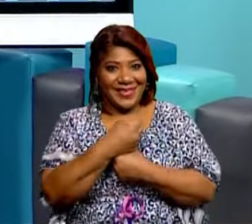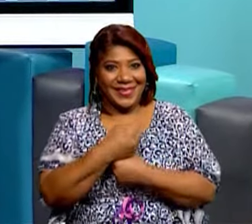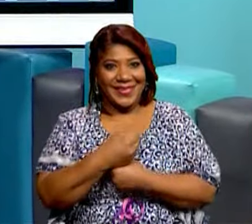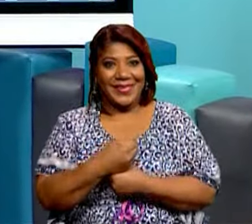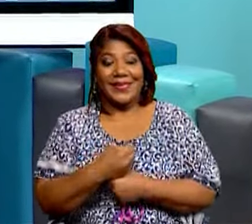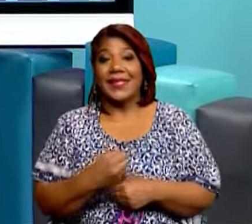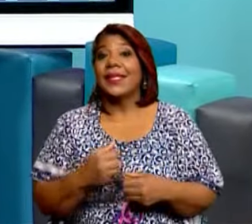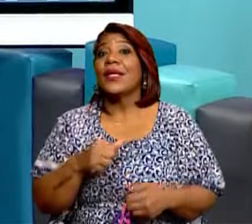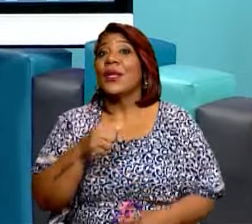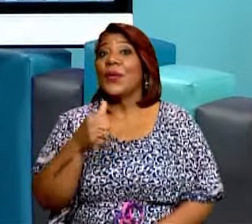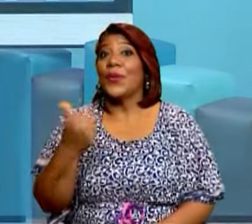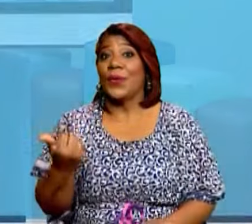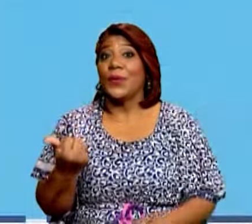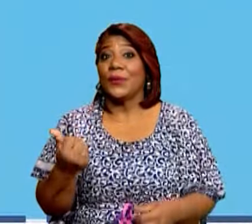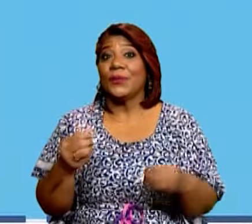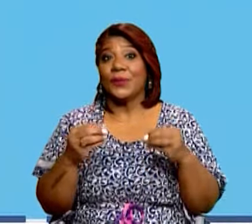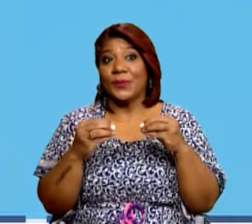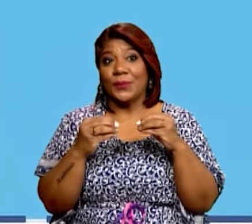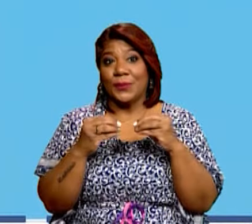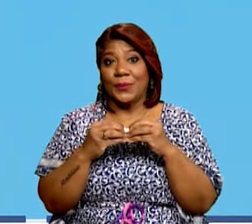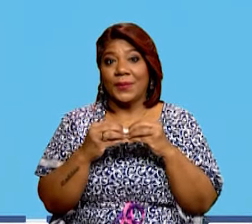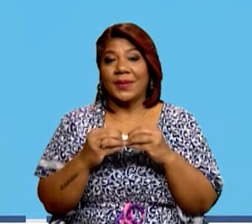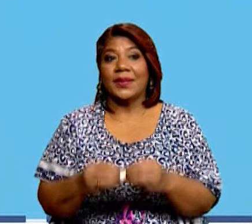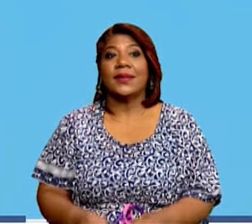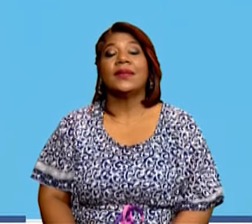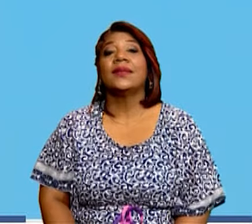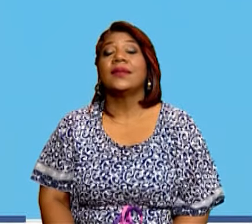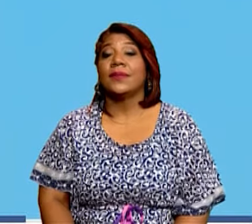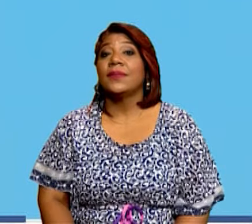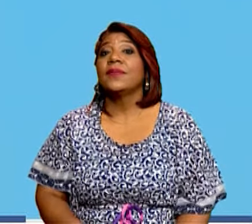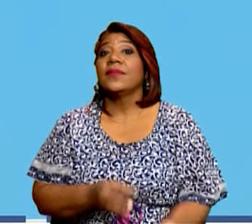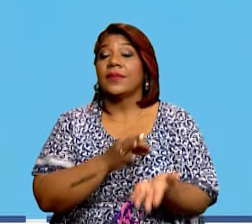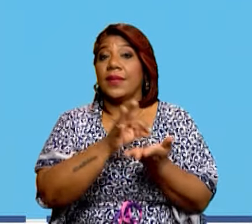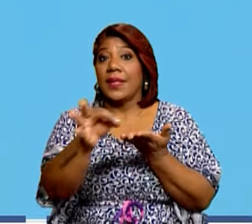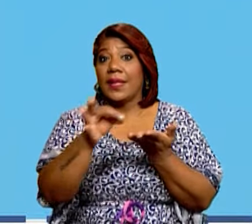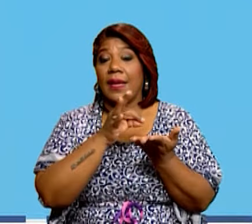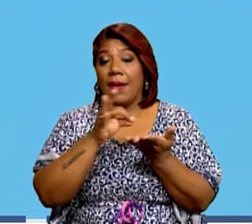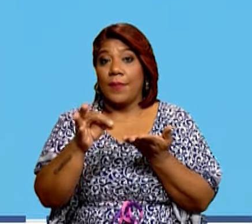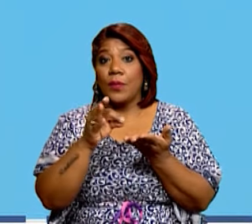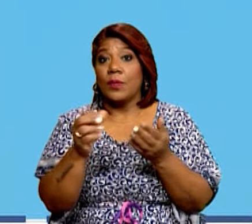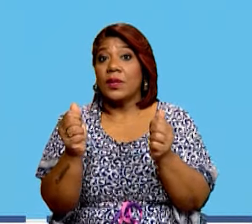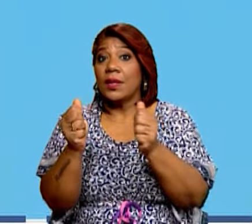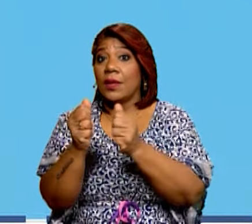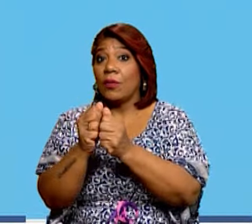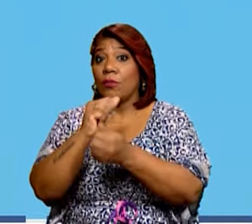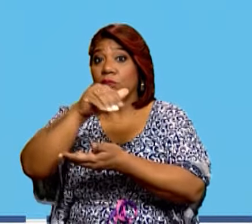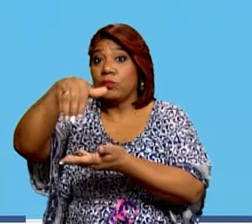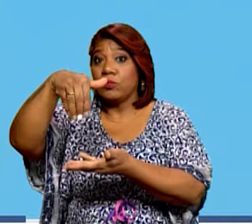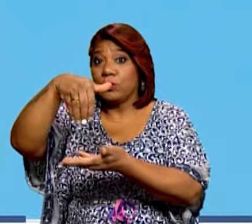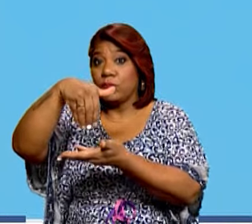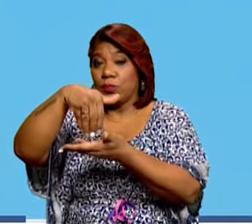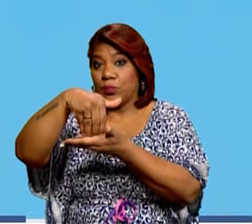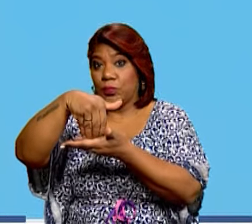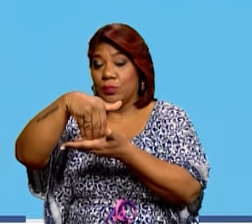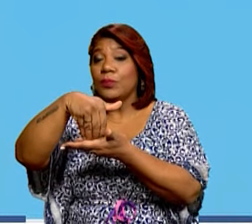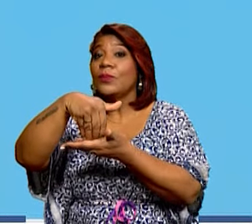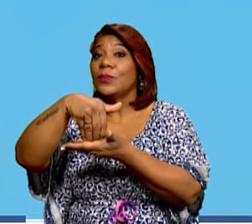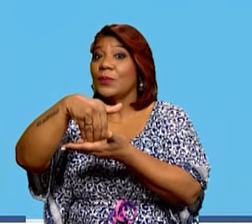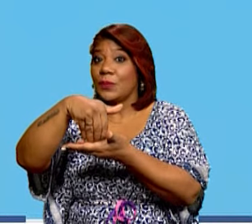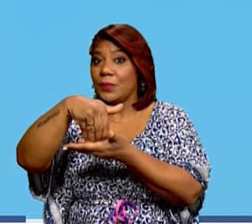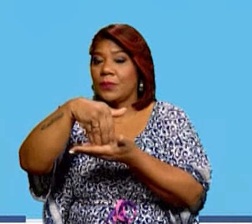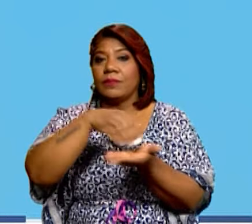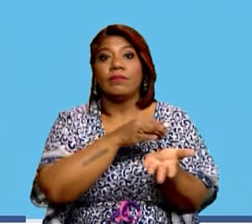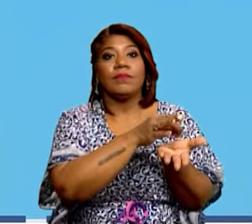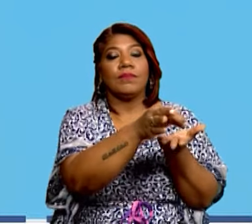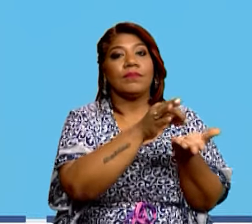Uno adicional, vamos a practicar la provincia y la cabecera o, la capital.